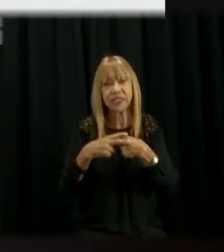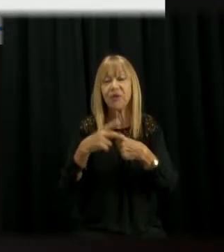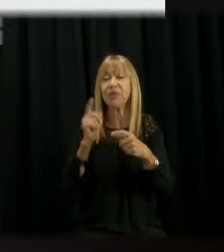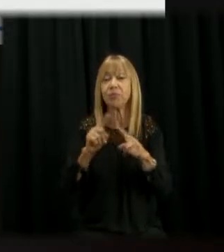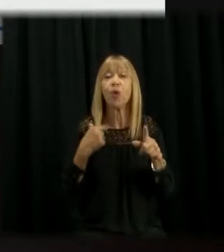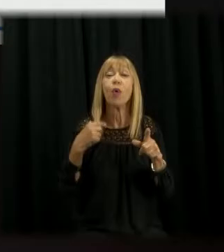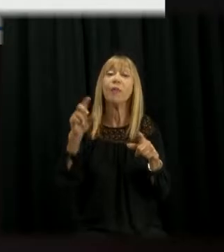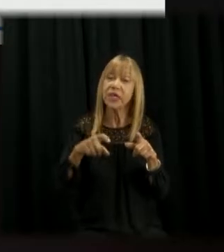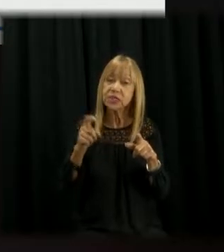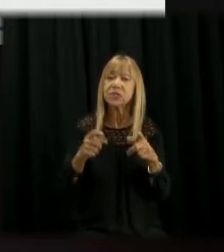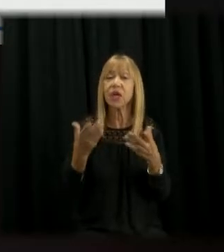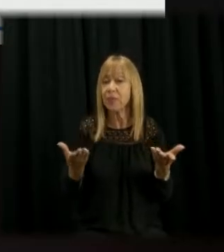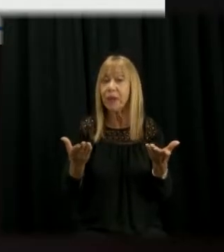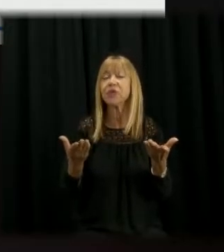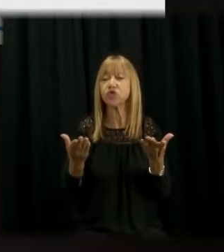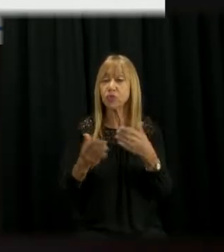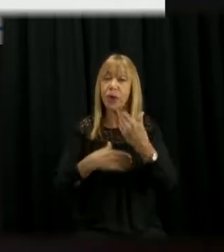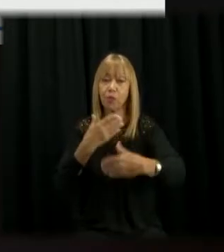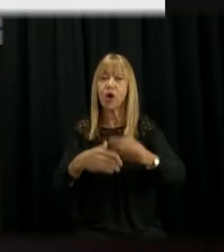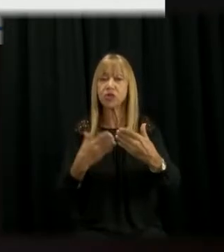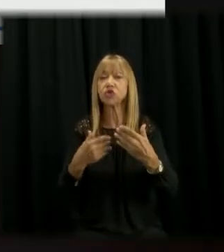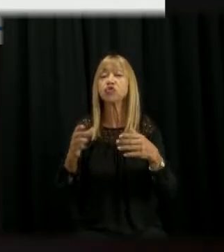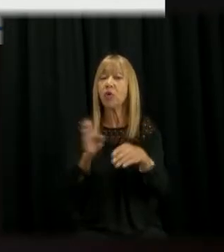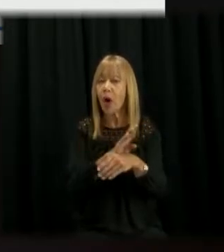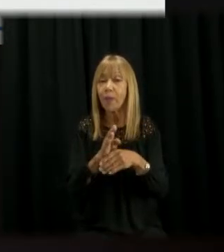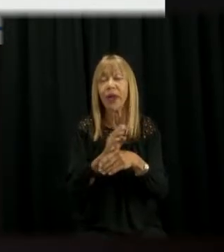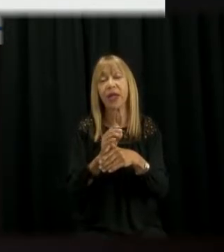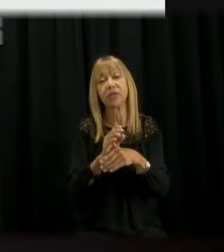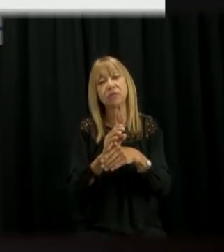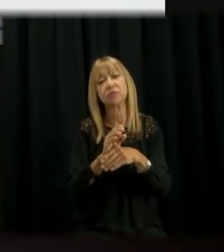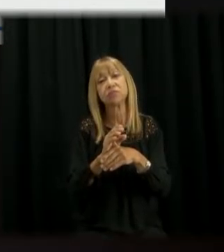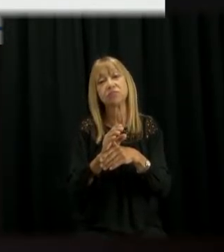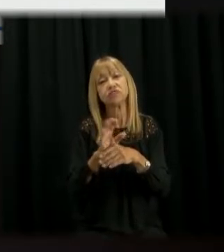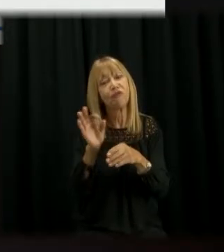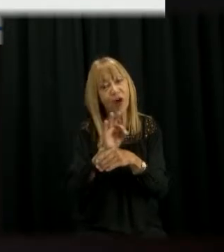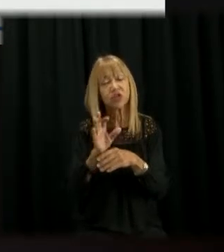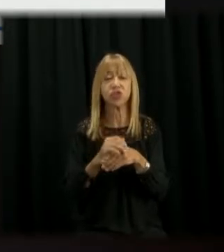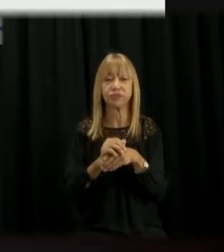que generen economías rápidas, pero es algo más a largo plazo.